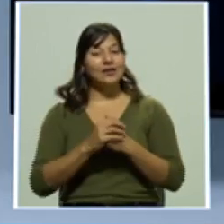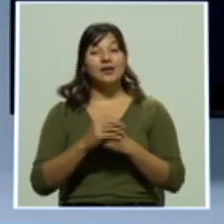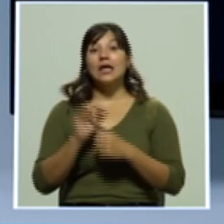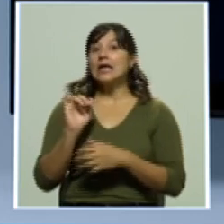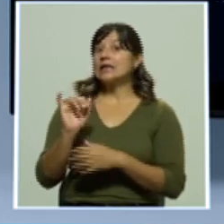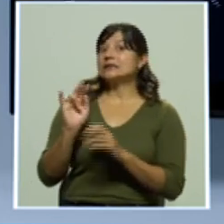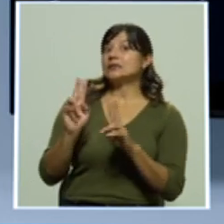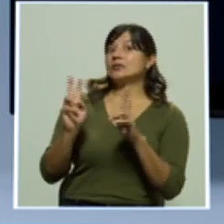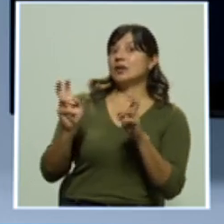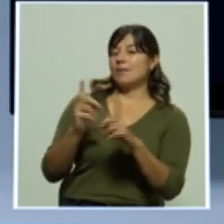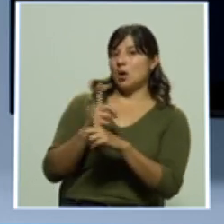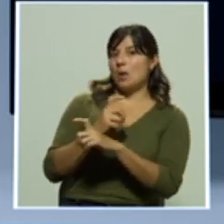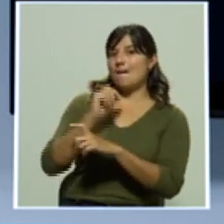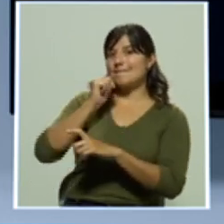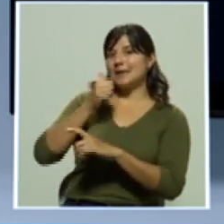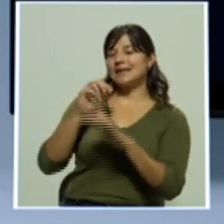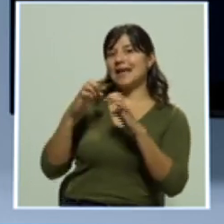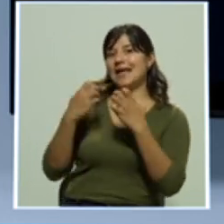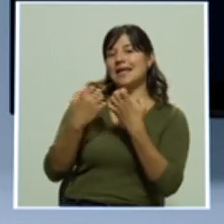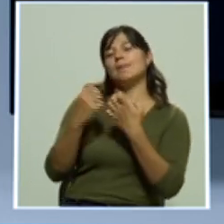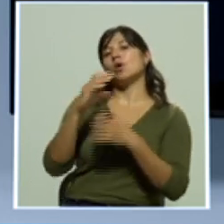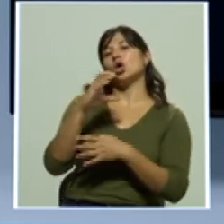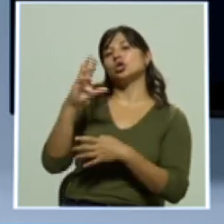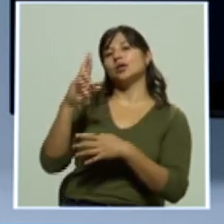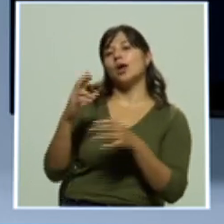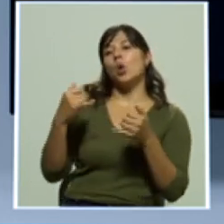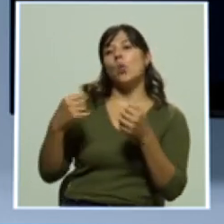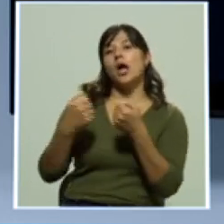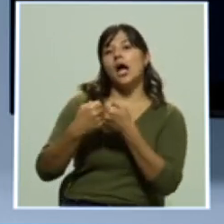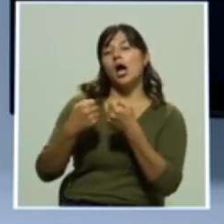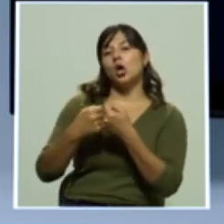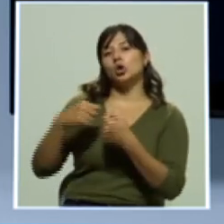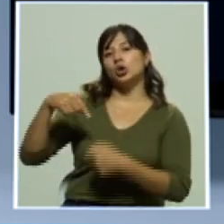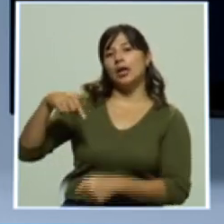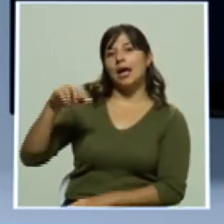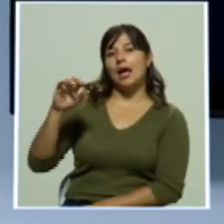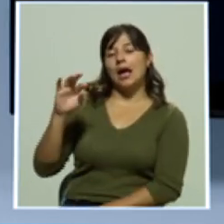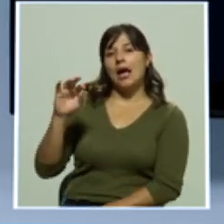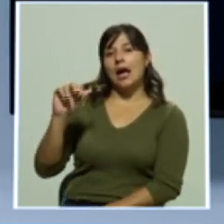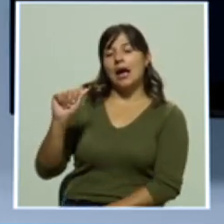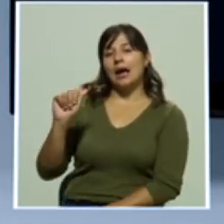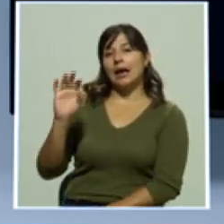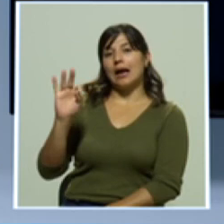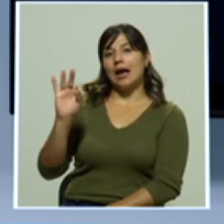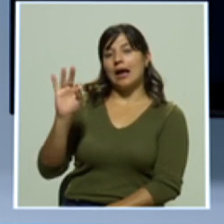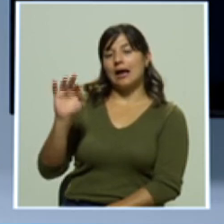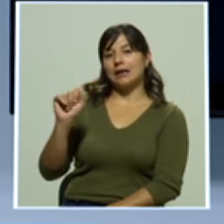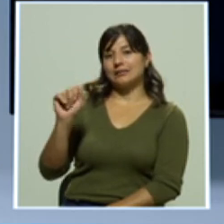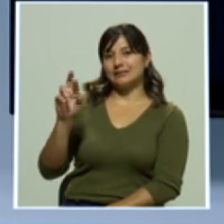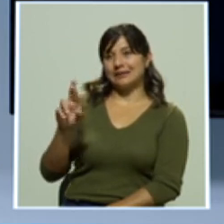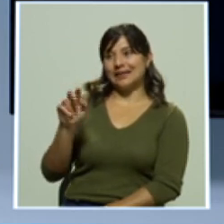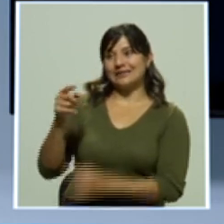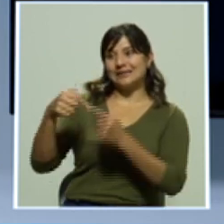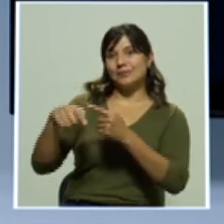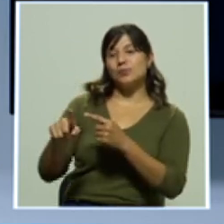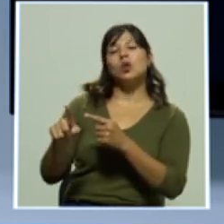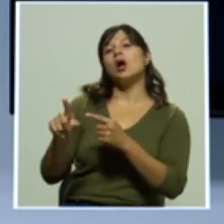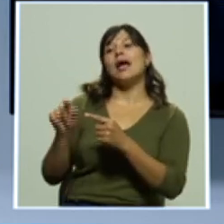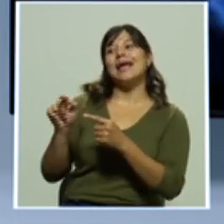tema, ¿verdad? Mañana la selección juega contra Qatar, el próximo país sede de la Copa del Mundo del